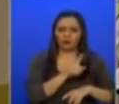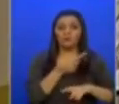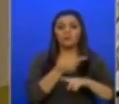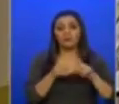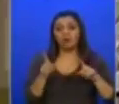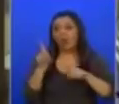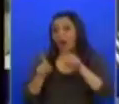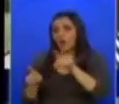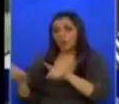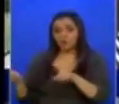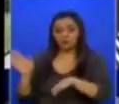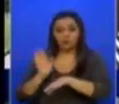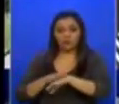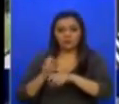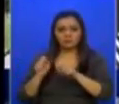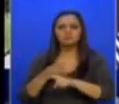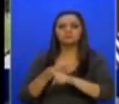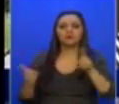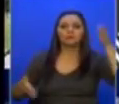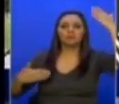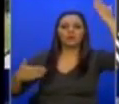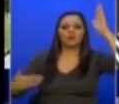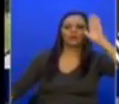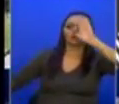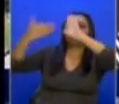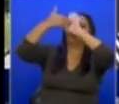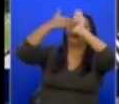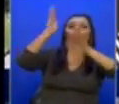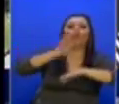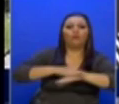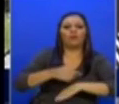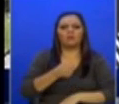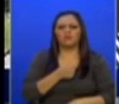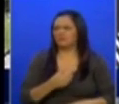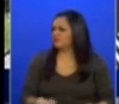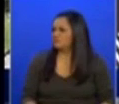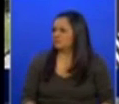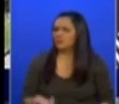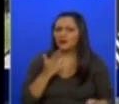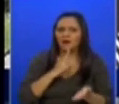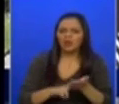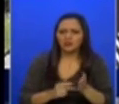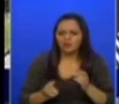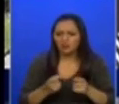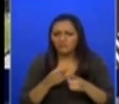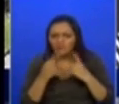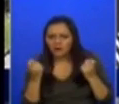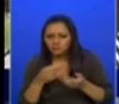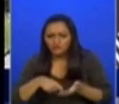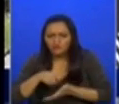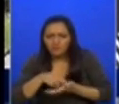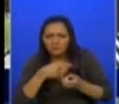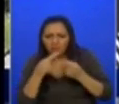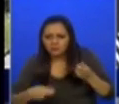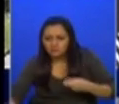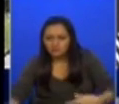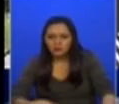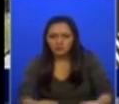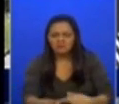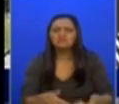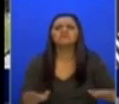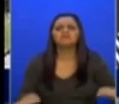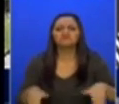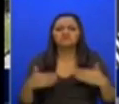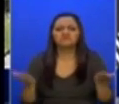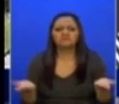algunos de sus subalternos, lo que se dedica es a hacer politiquería, aprovechando hasta esta desgracia, entregando pasquines con firmas falsas